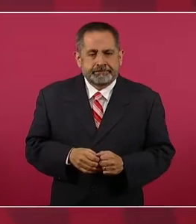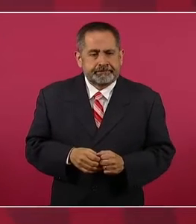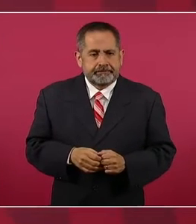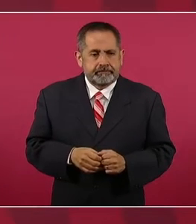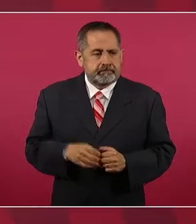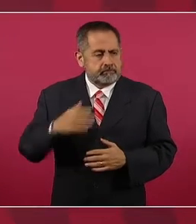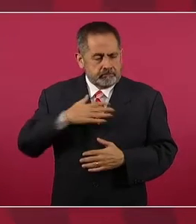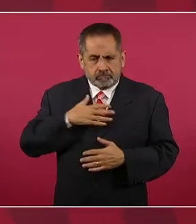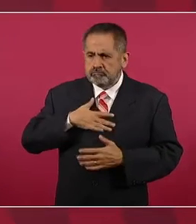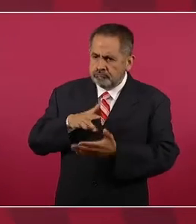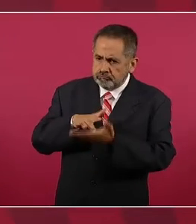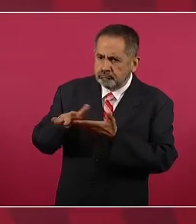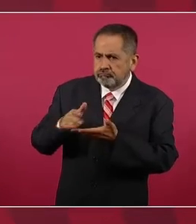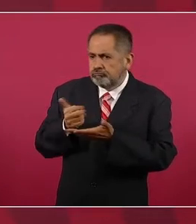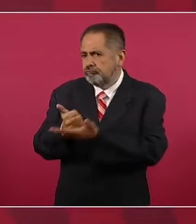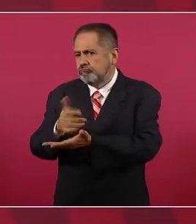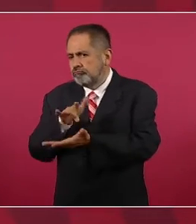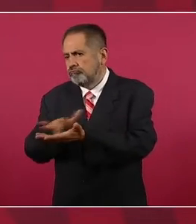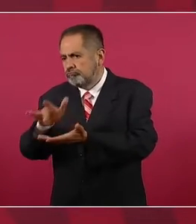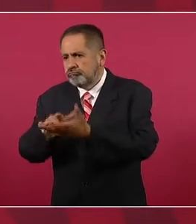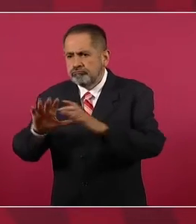la gente.